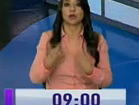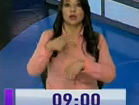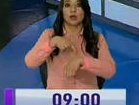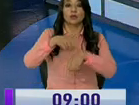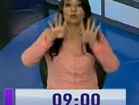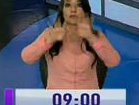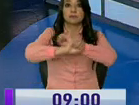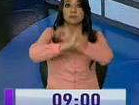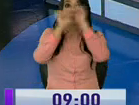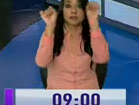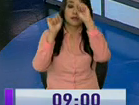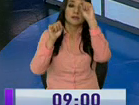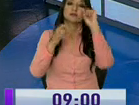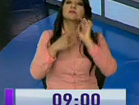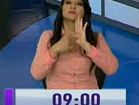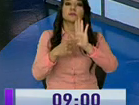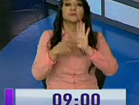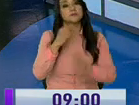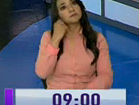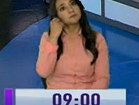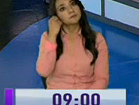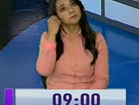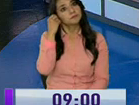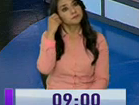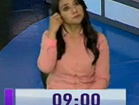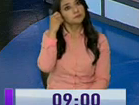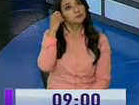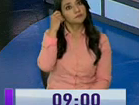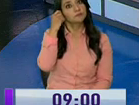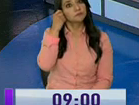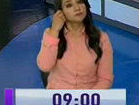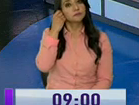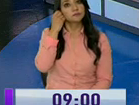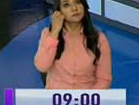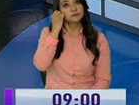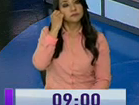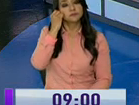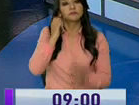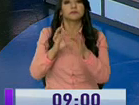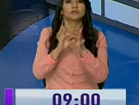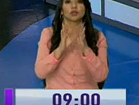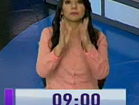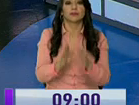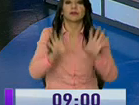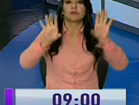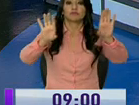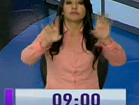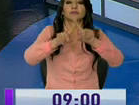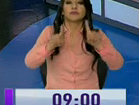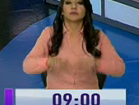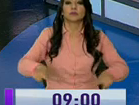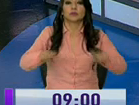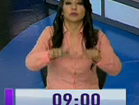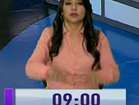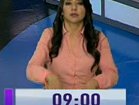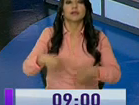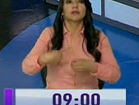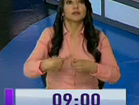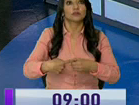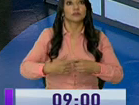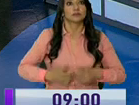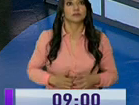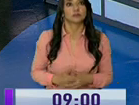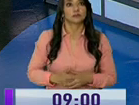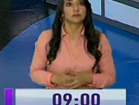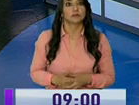de la mañana, Ali, en pantallas divididas aparecen nuestras ya. Nuestras compañeras que están. Se encuentran en distintos sectores de la ciudad en donde